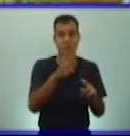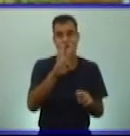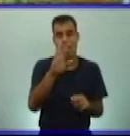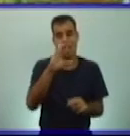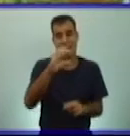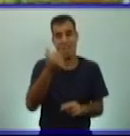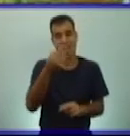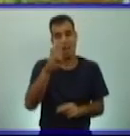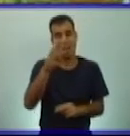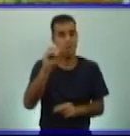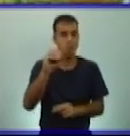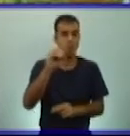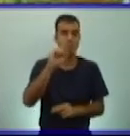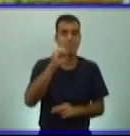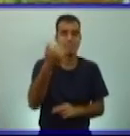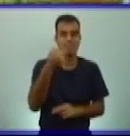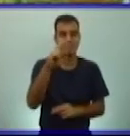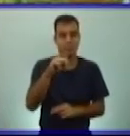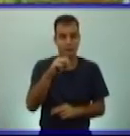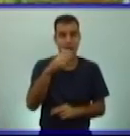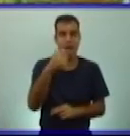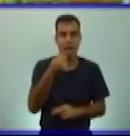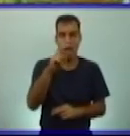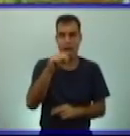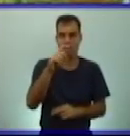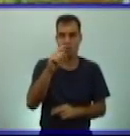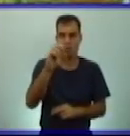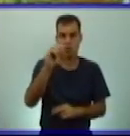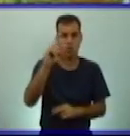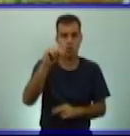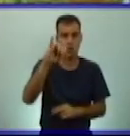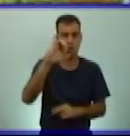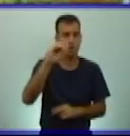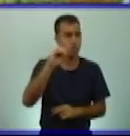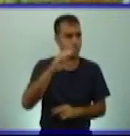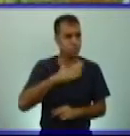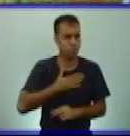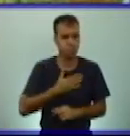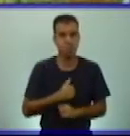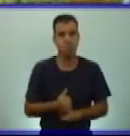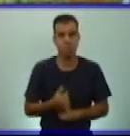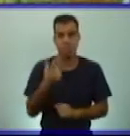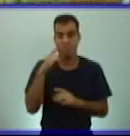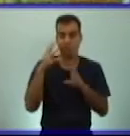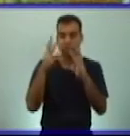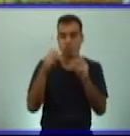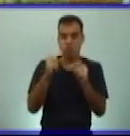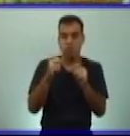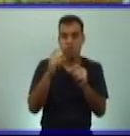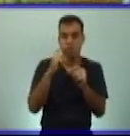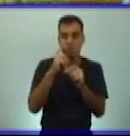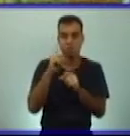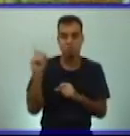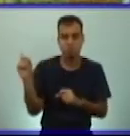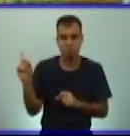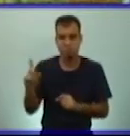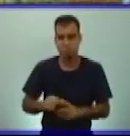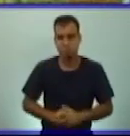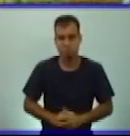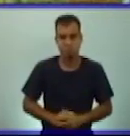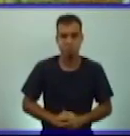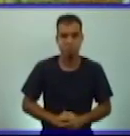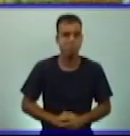grados, 51 minutos, 40 segundos de latitud norte y a los 84 grados, 57